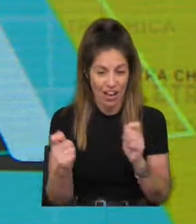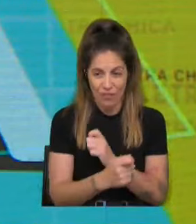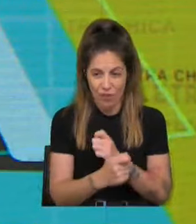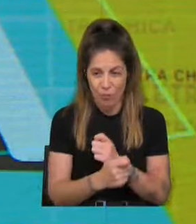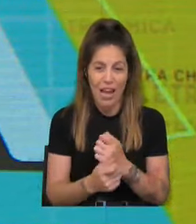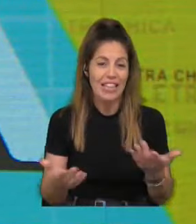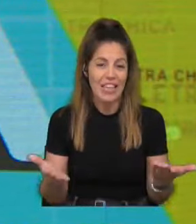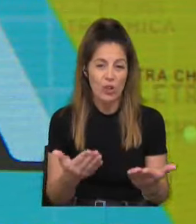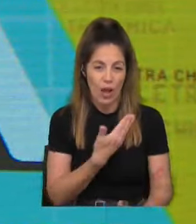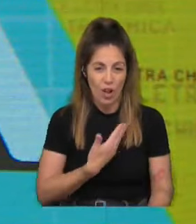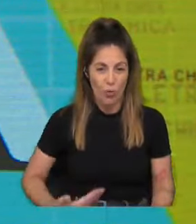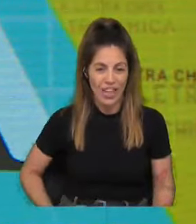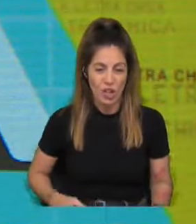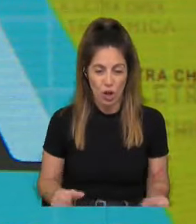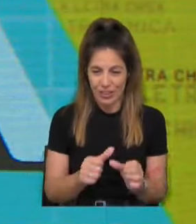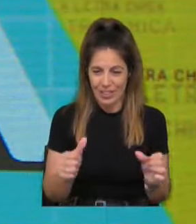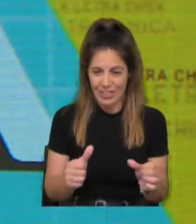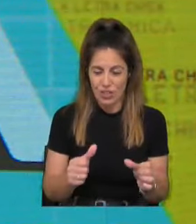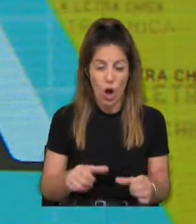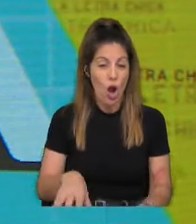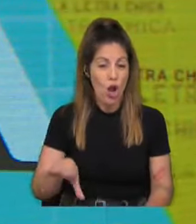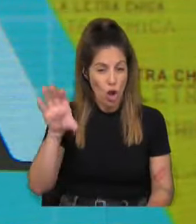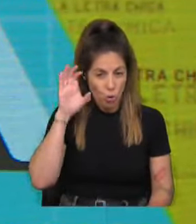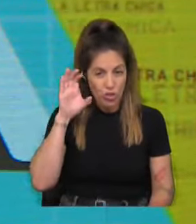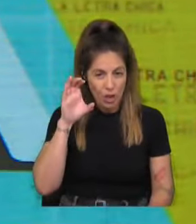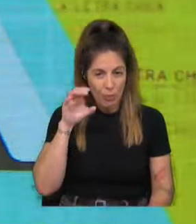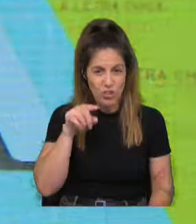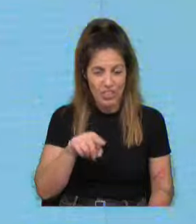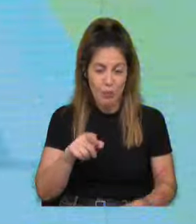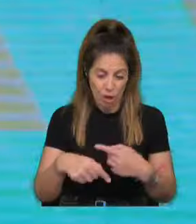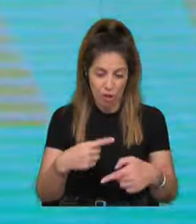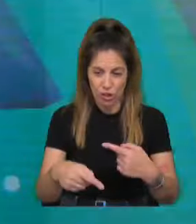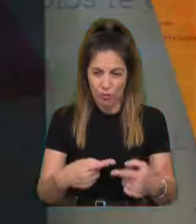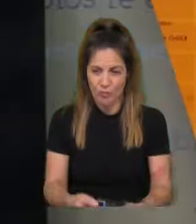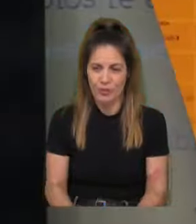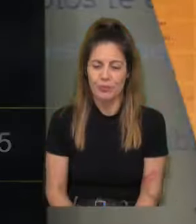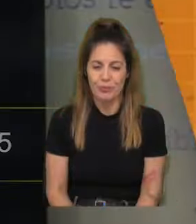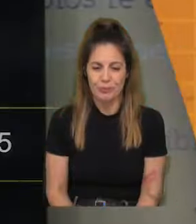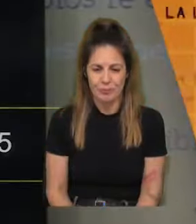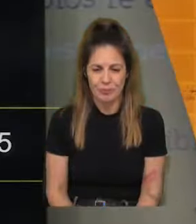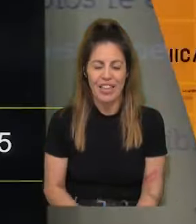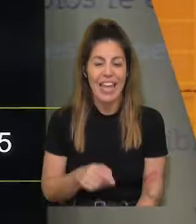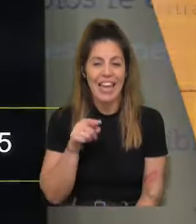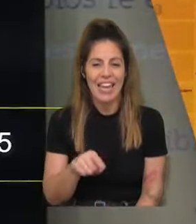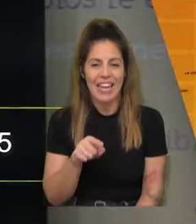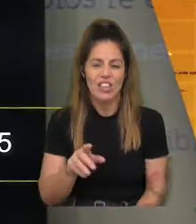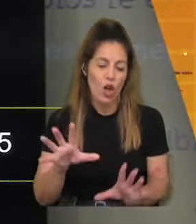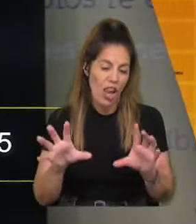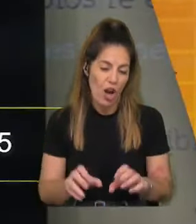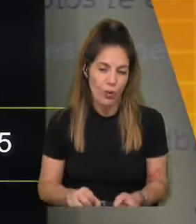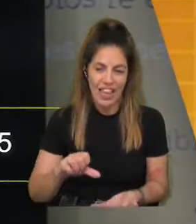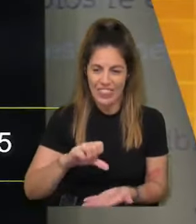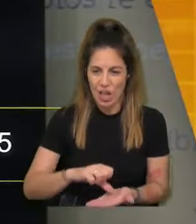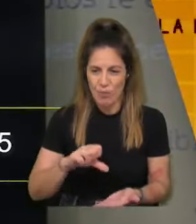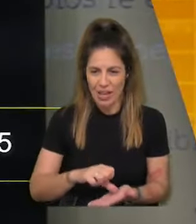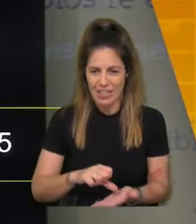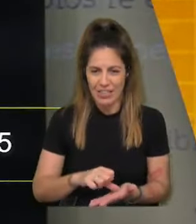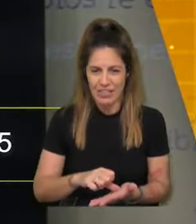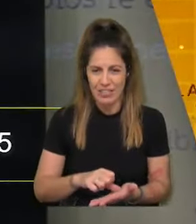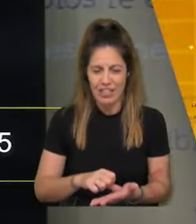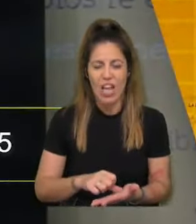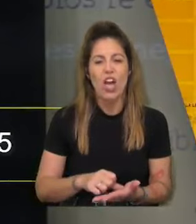actual gobierno implementó lo escuchamos y con somaruga la seguimos desde ahí esto es la ruina del país llevar el I un